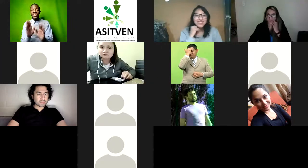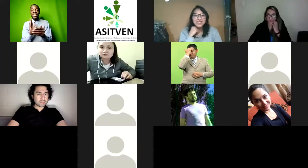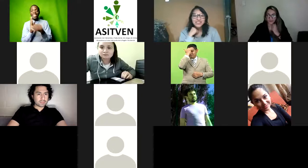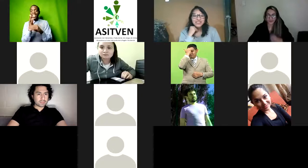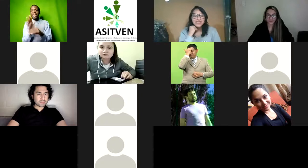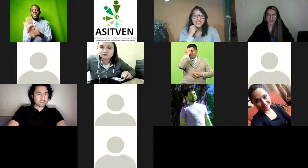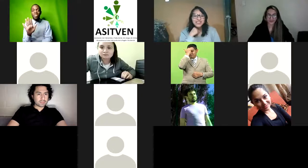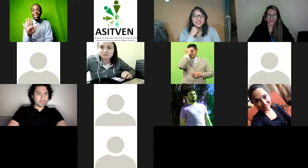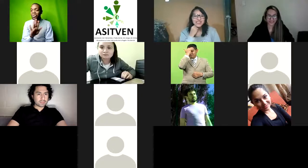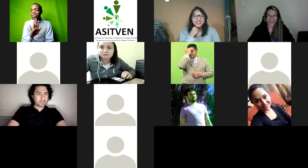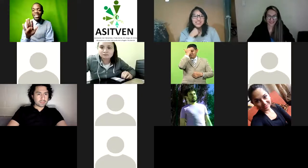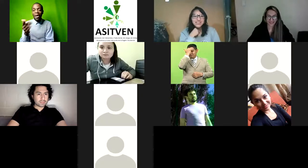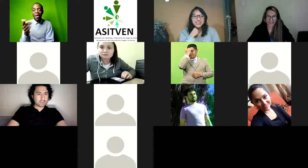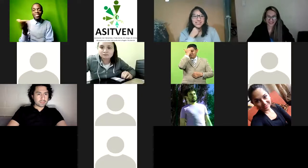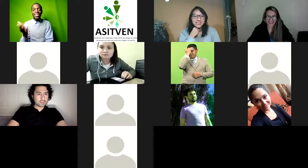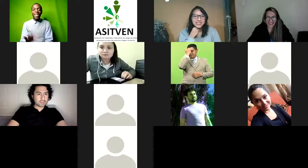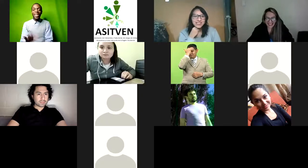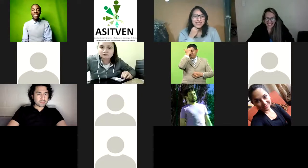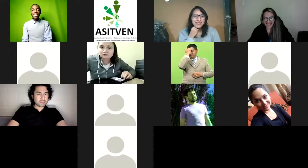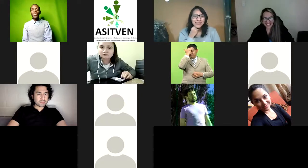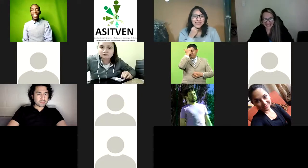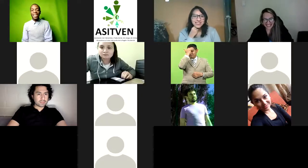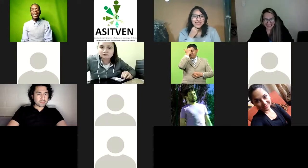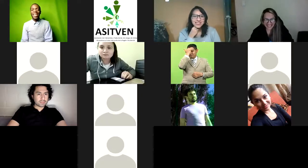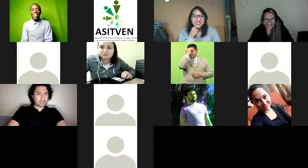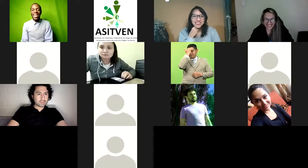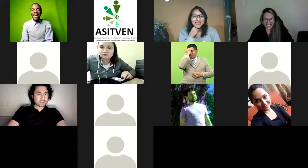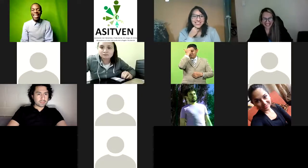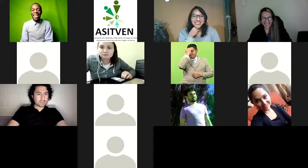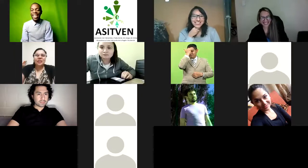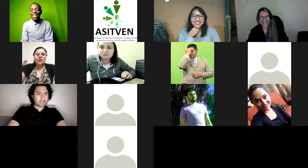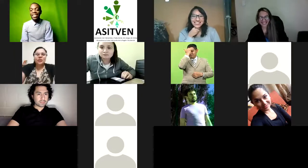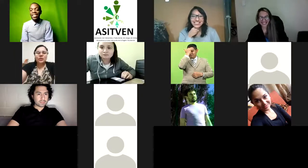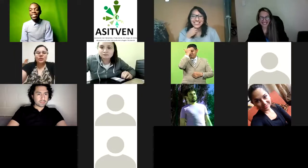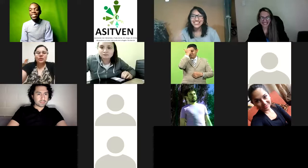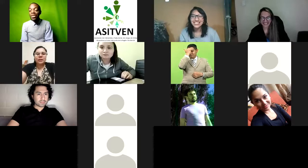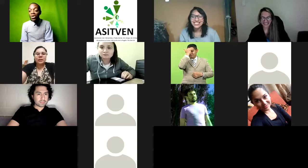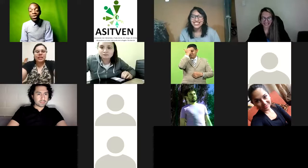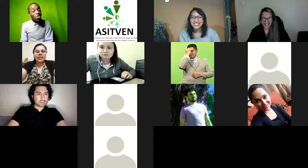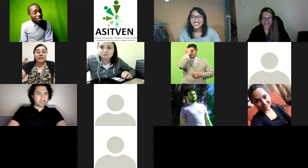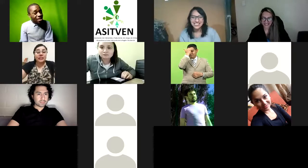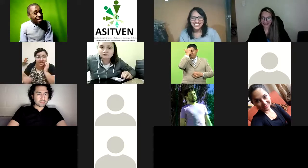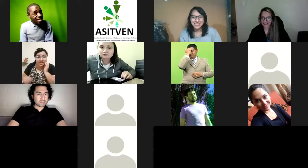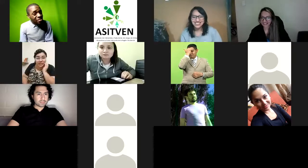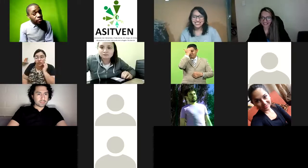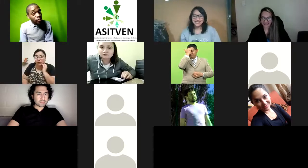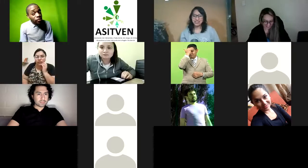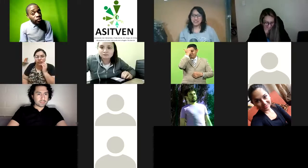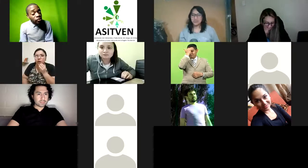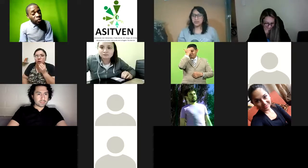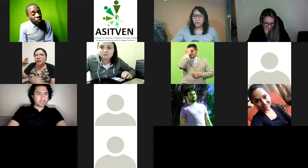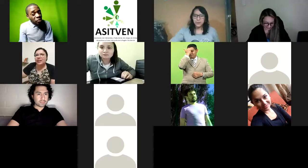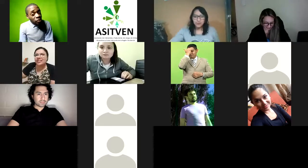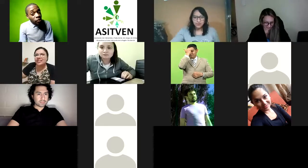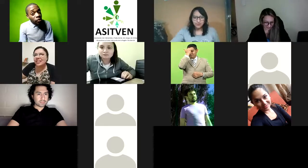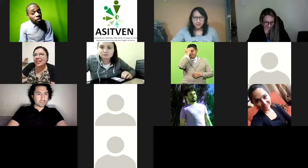no sé, sentí que interrumpí, no sé, estaban en una tertulia. No, lo que pasa es que yo les estaba diciendo, porque ellos